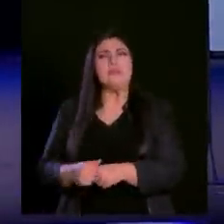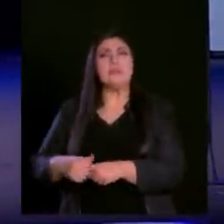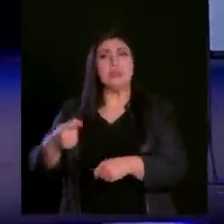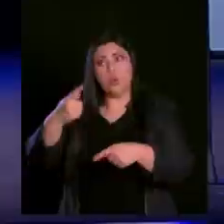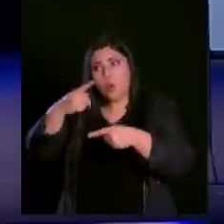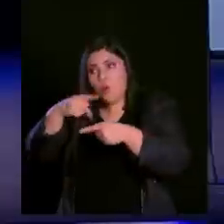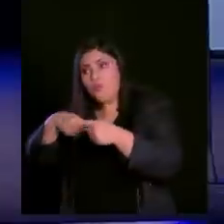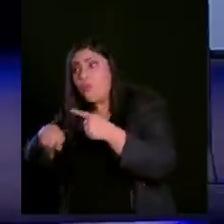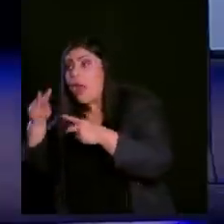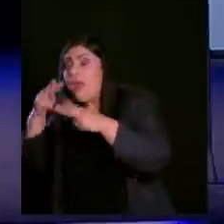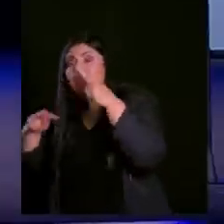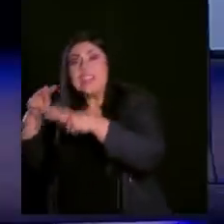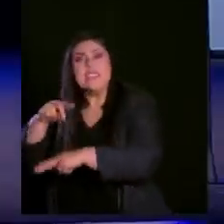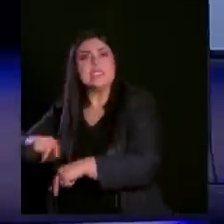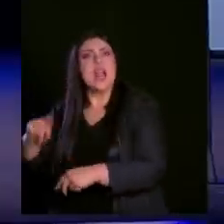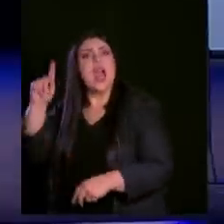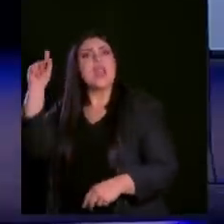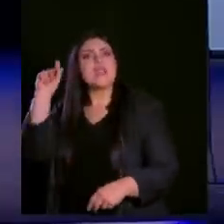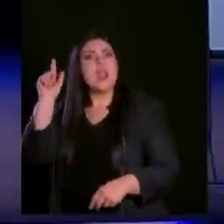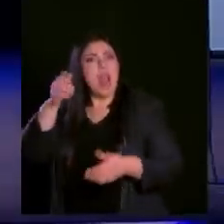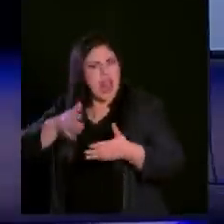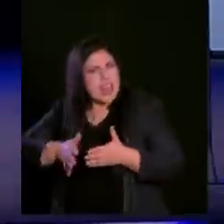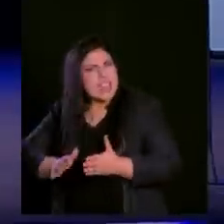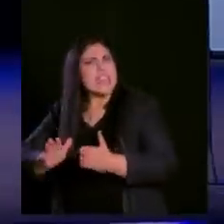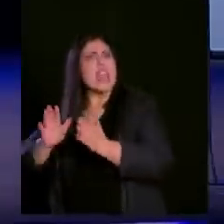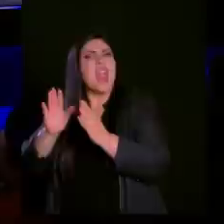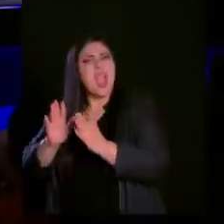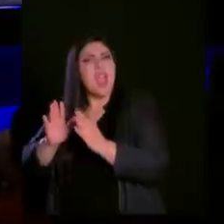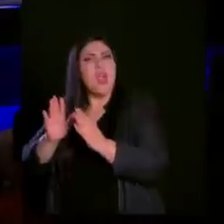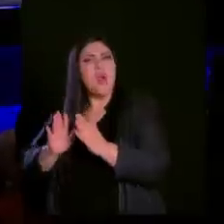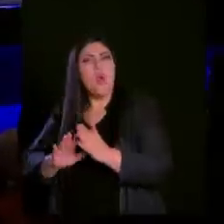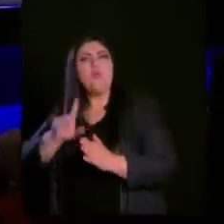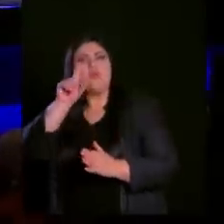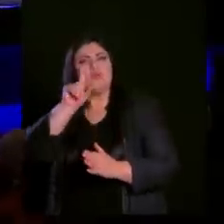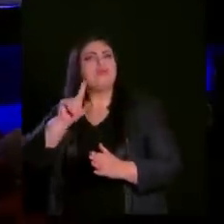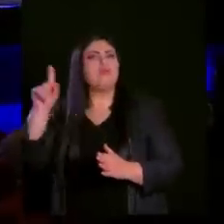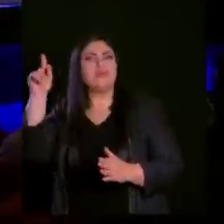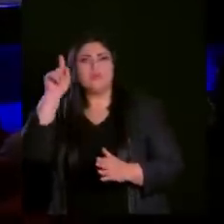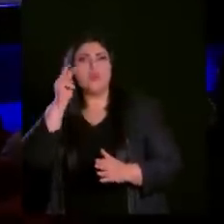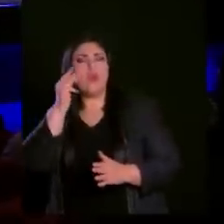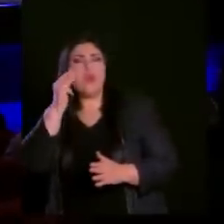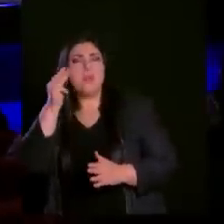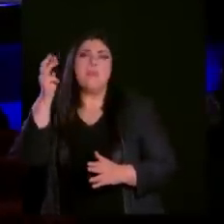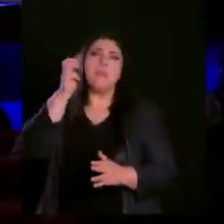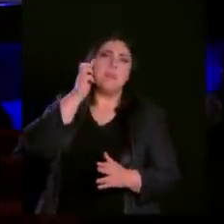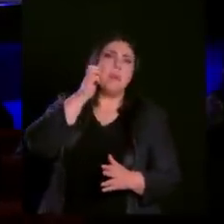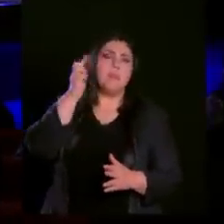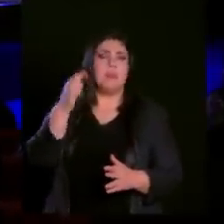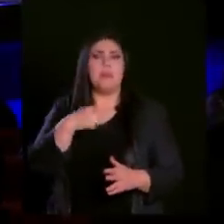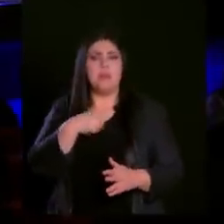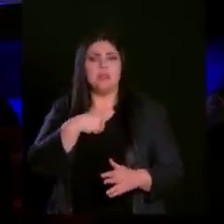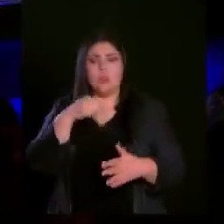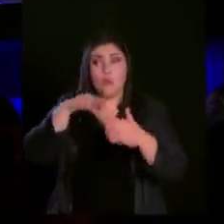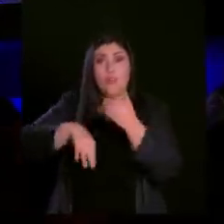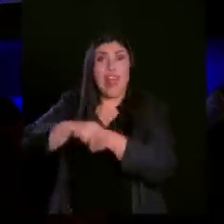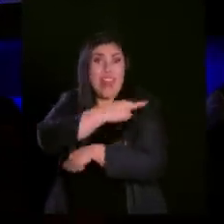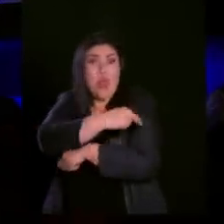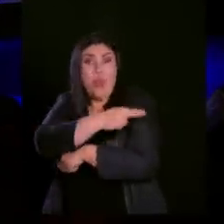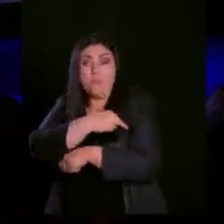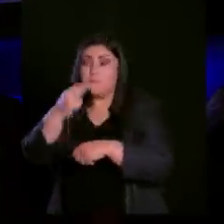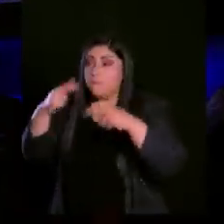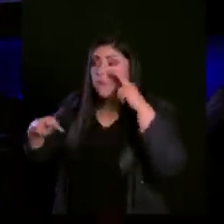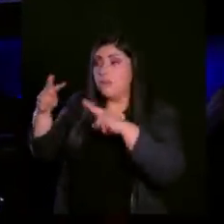sintió como una potestad quería apoderarse de la vida de su hijo y el hijo estaba entre la vida y la muerte y en ese momento ella